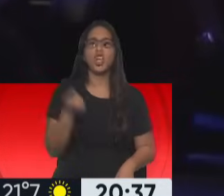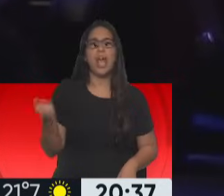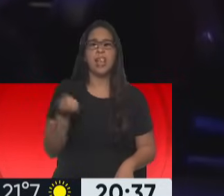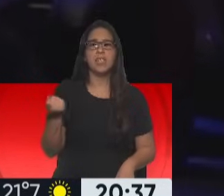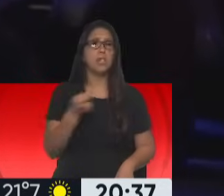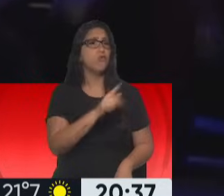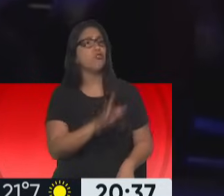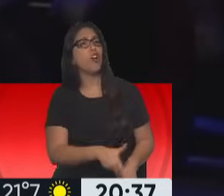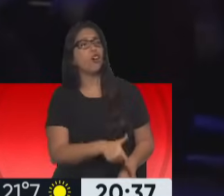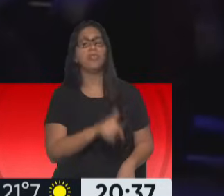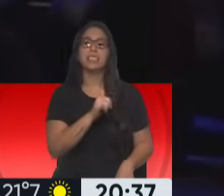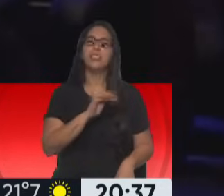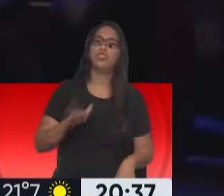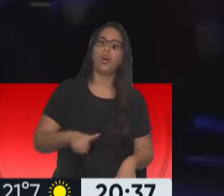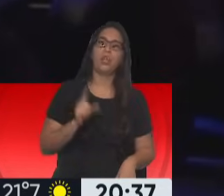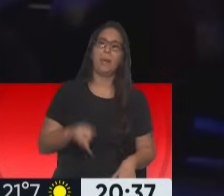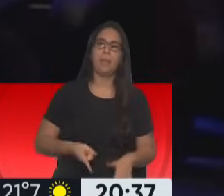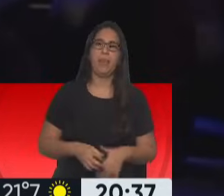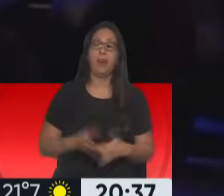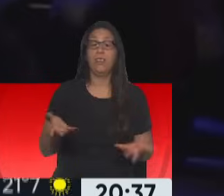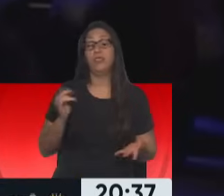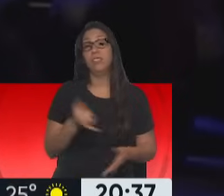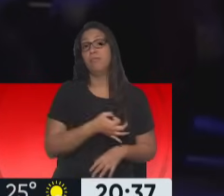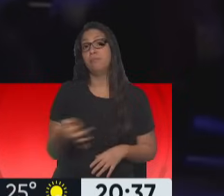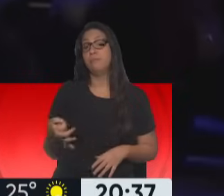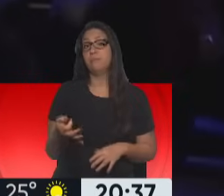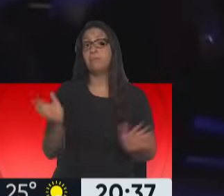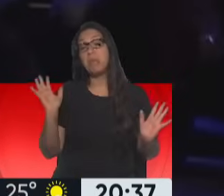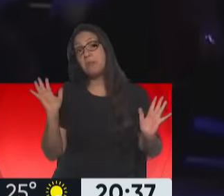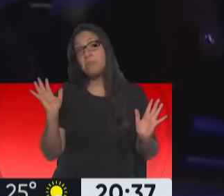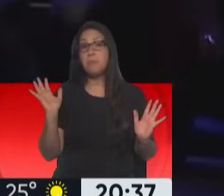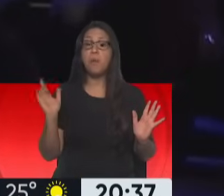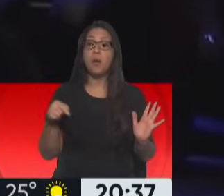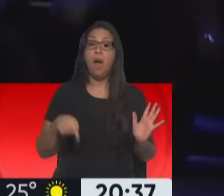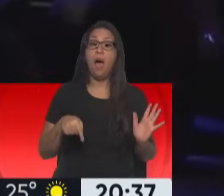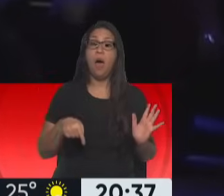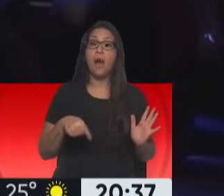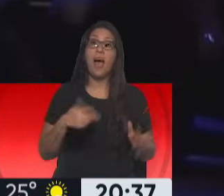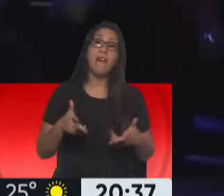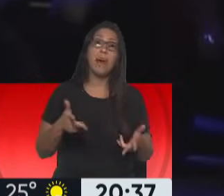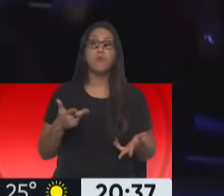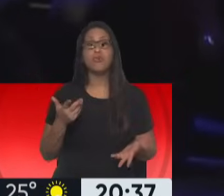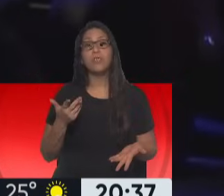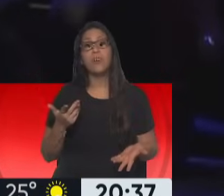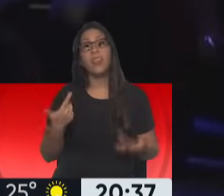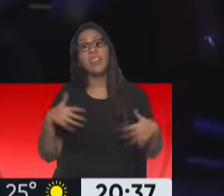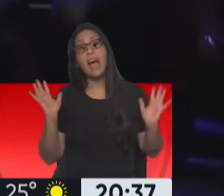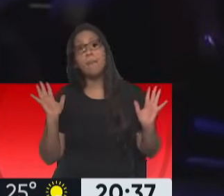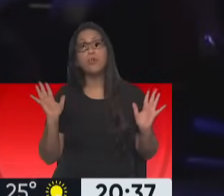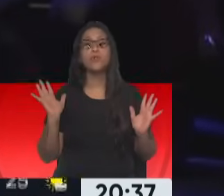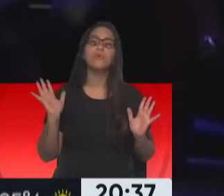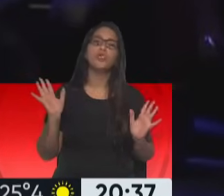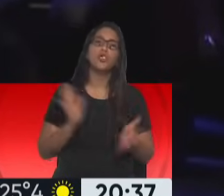además de chorro. Eso es cierto, pero, digamos, estamos hablando, digamos, del concepto de